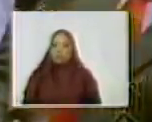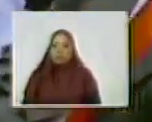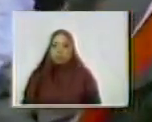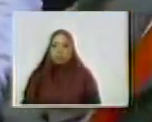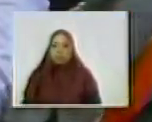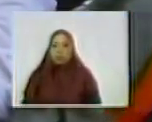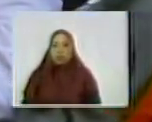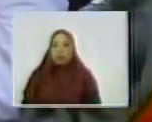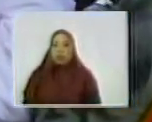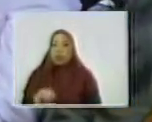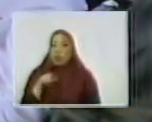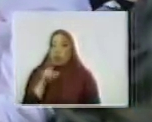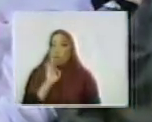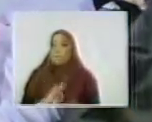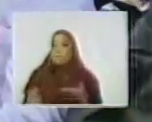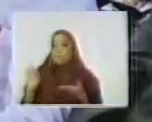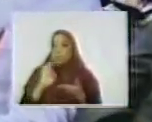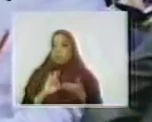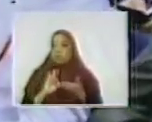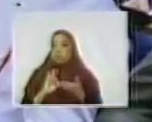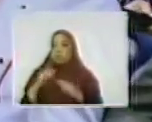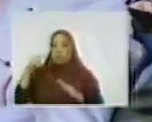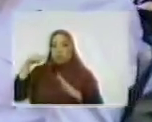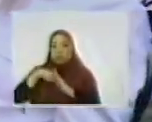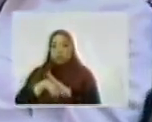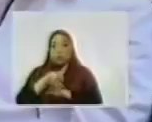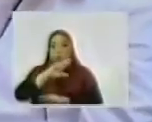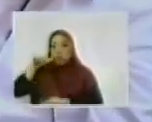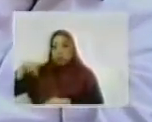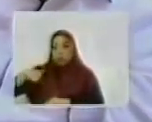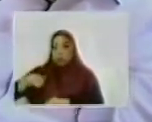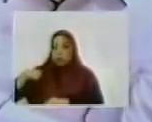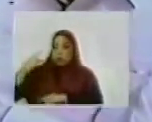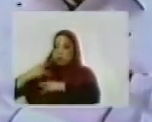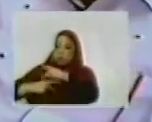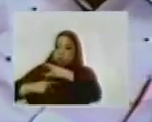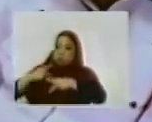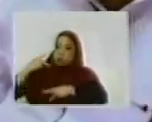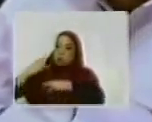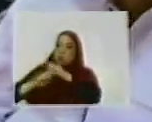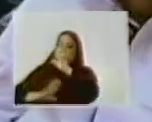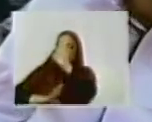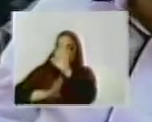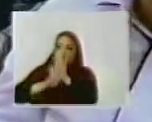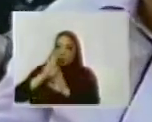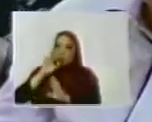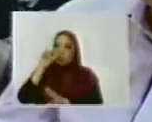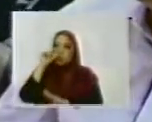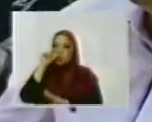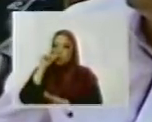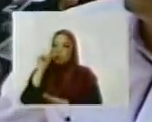porque el Petro, dentro de nuestro programa de recuperación y crecimiento,